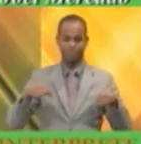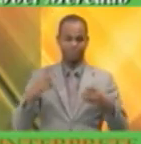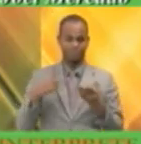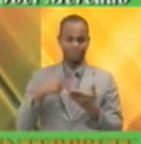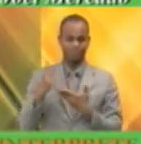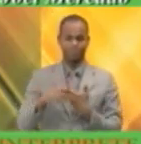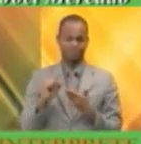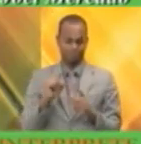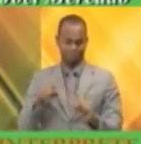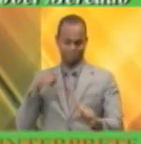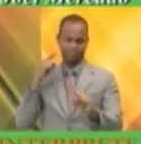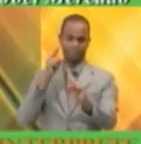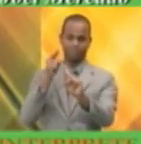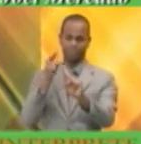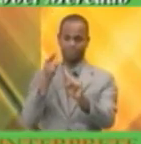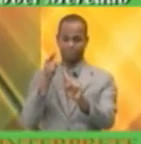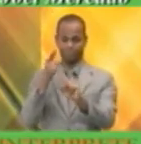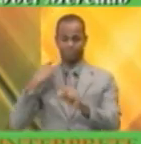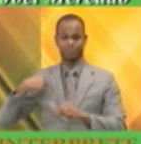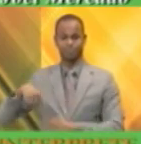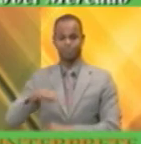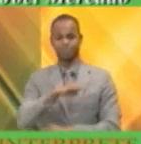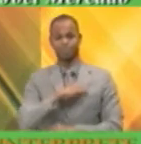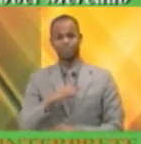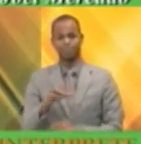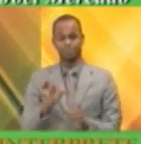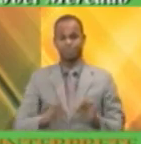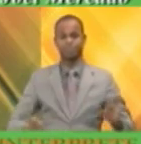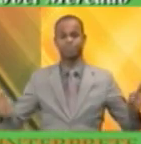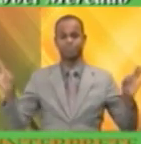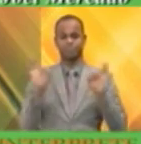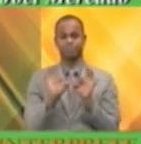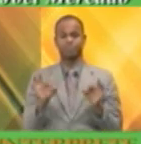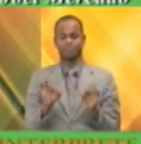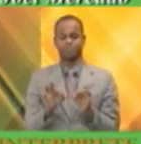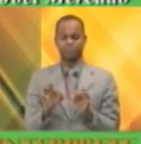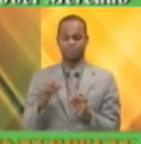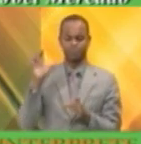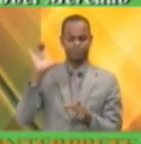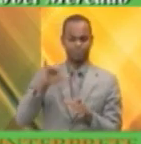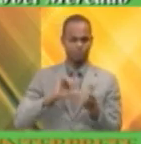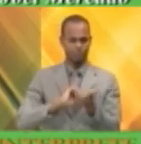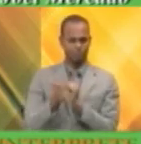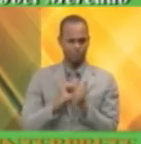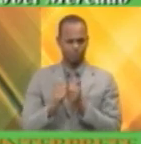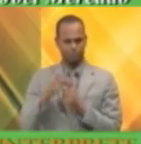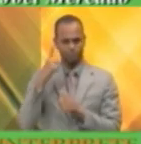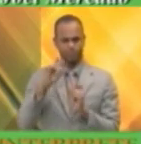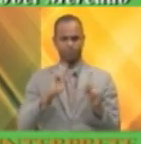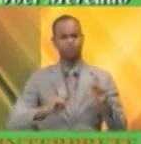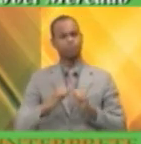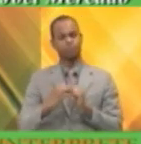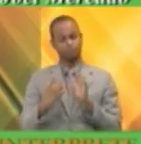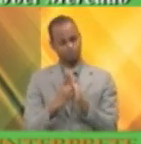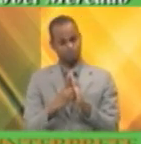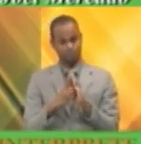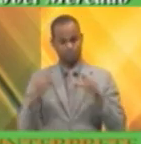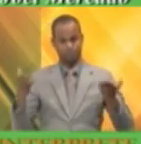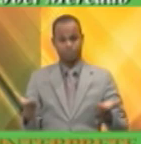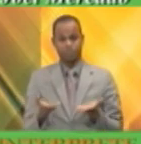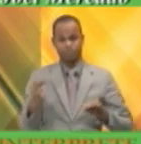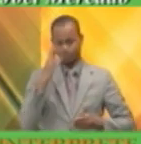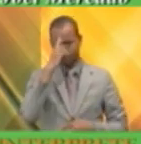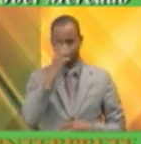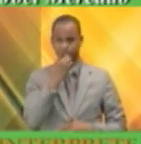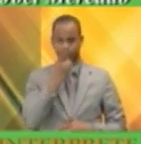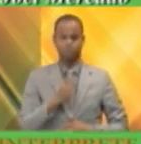hablar de un tema que para nosotros es bastante importante, como es paralimpismo en la República Dominicana y lo que son